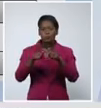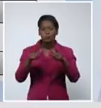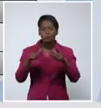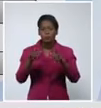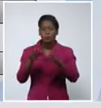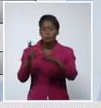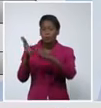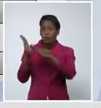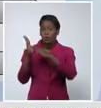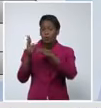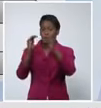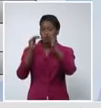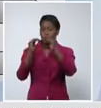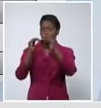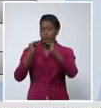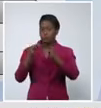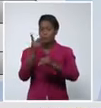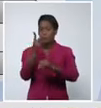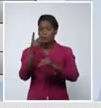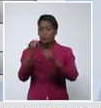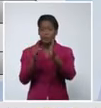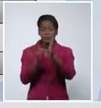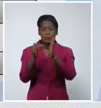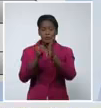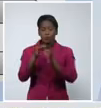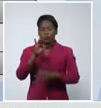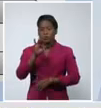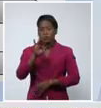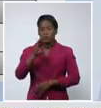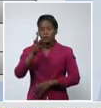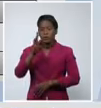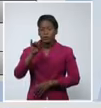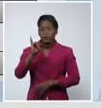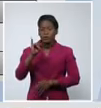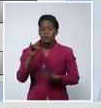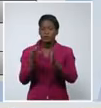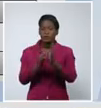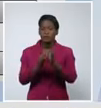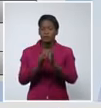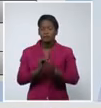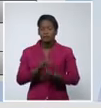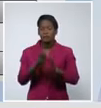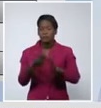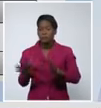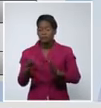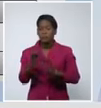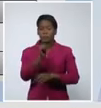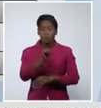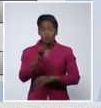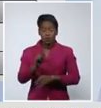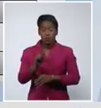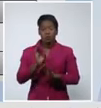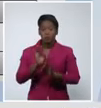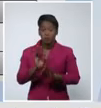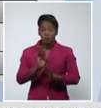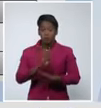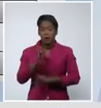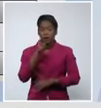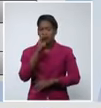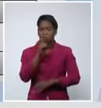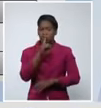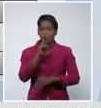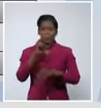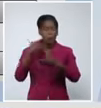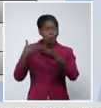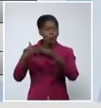tienen, 20 millones 836 mil 35. Estas son personas con la prueba positiva,